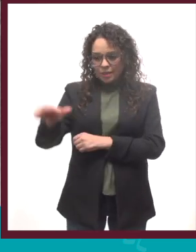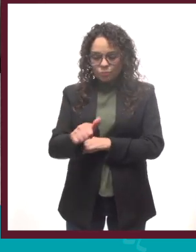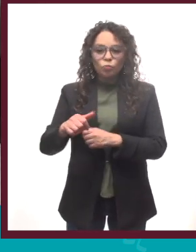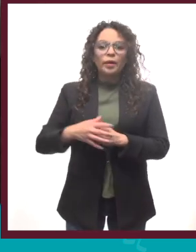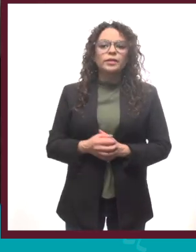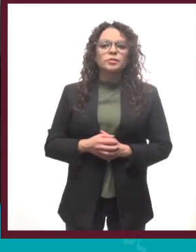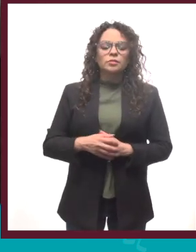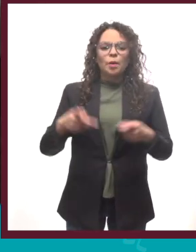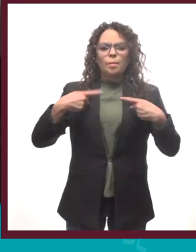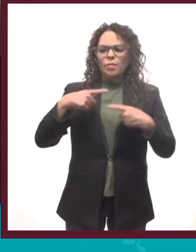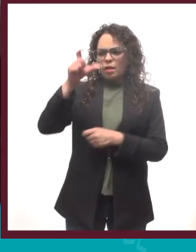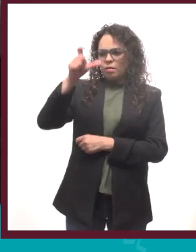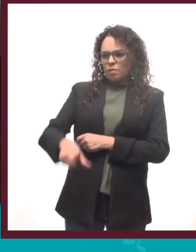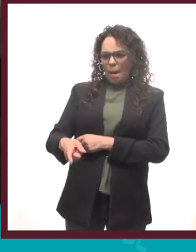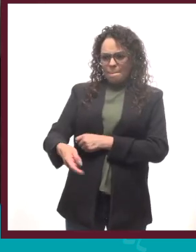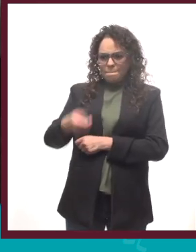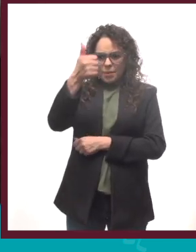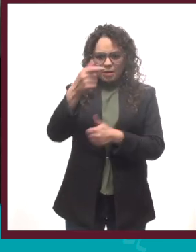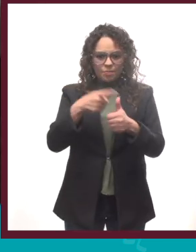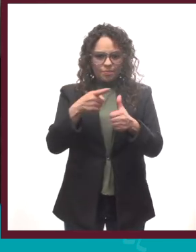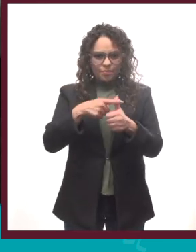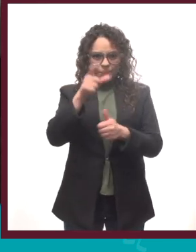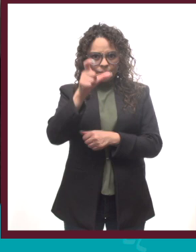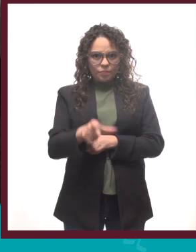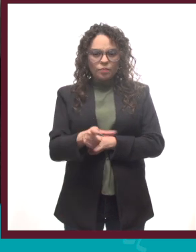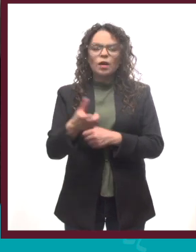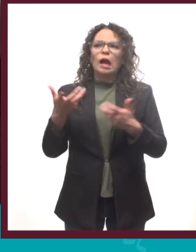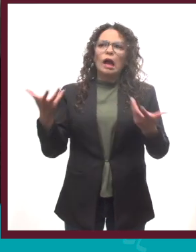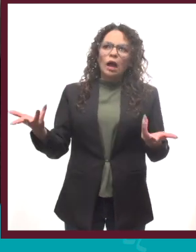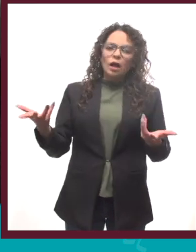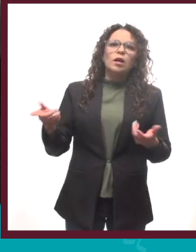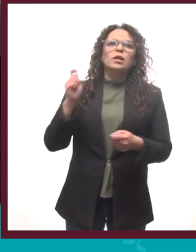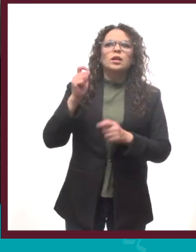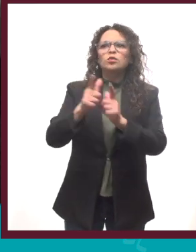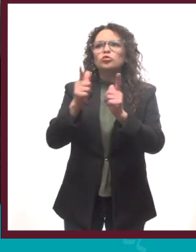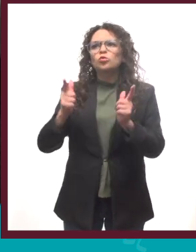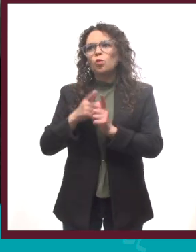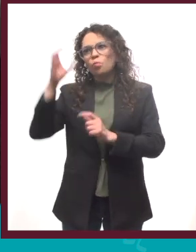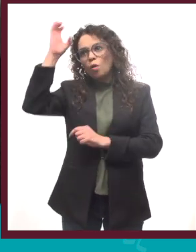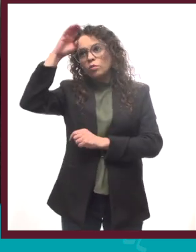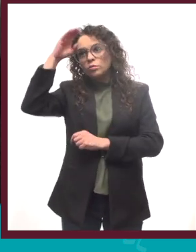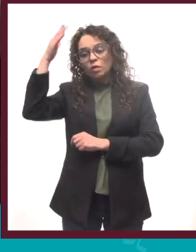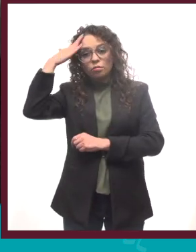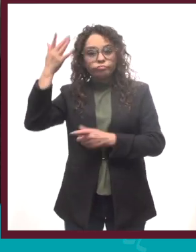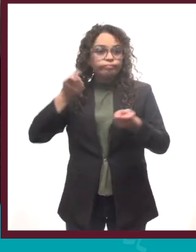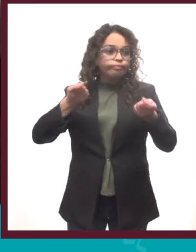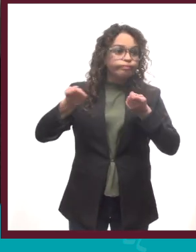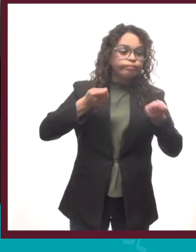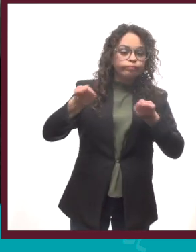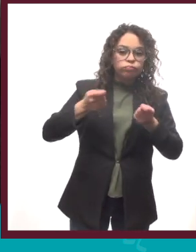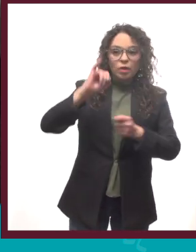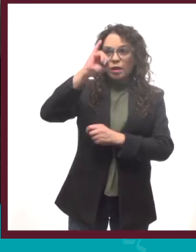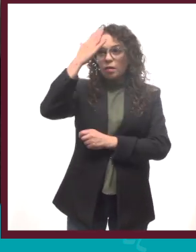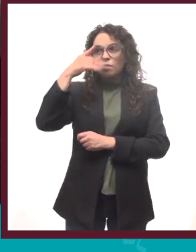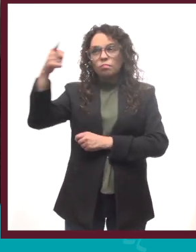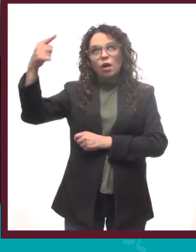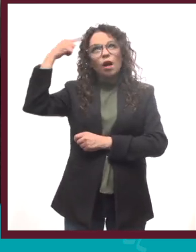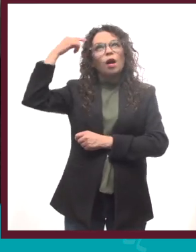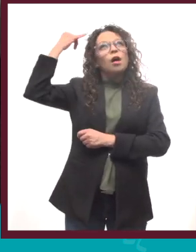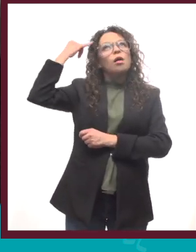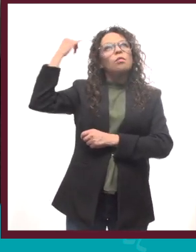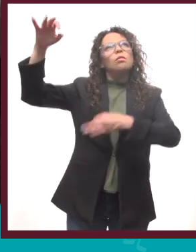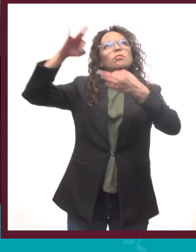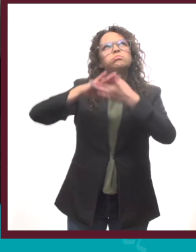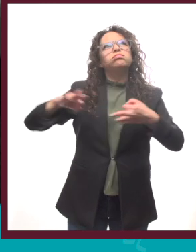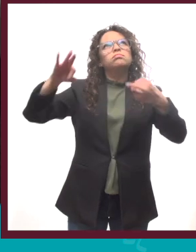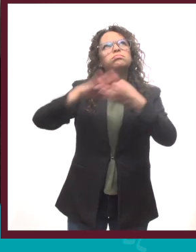El personaje principal da saltos en el tiempo desde el futuro desolador, comandado por un grupo de científicos y movido por una imagen que